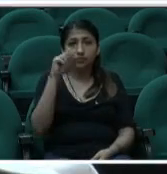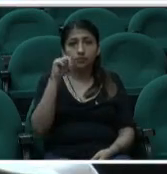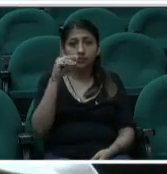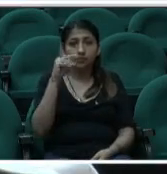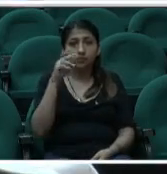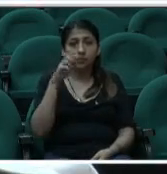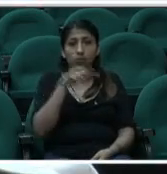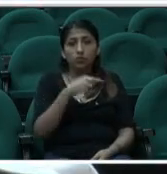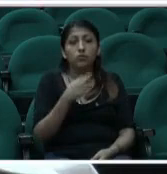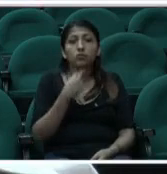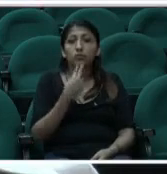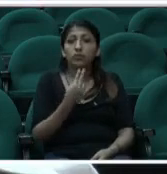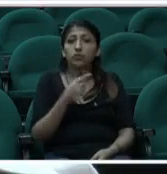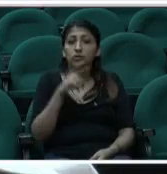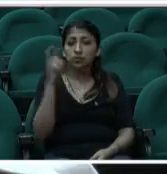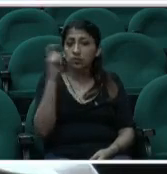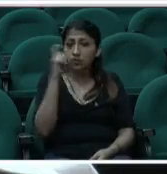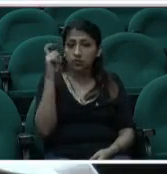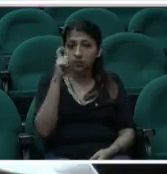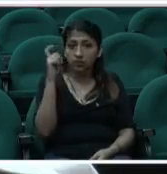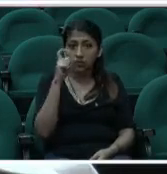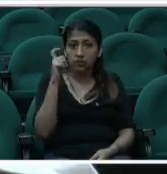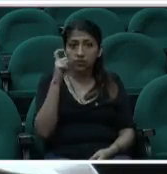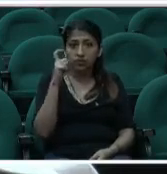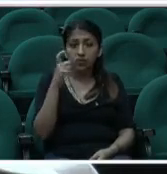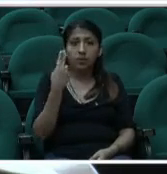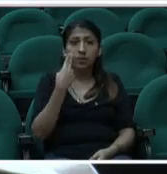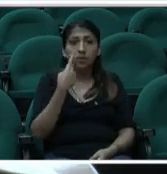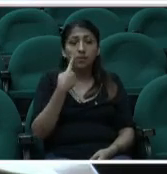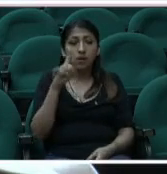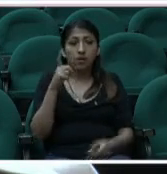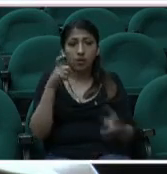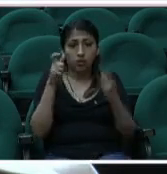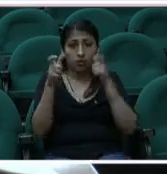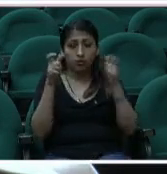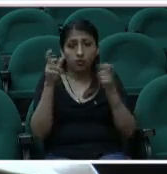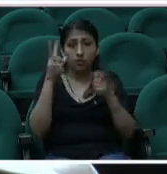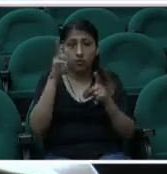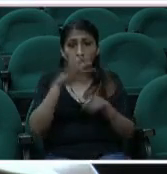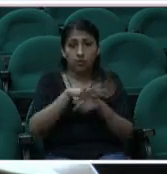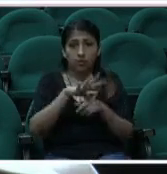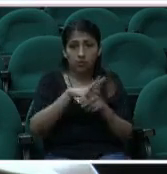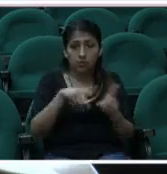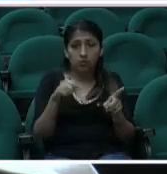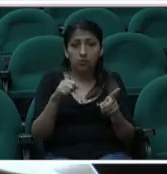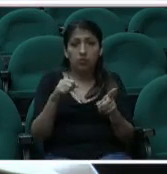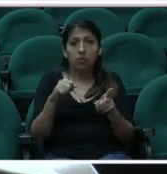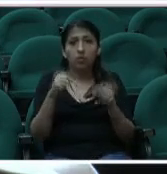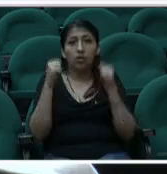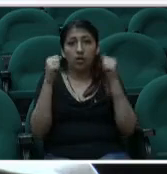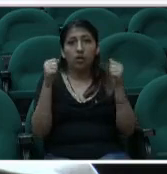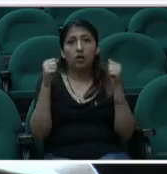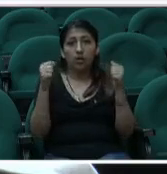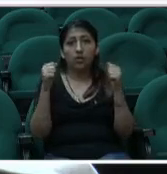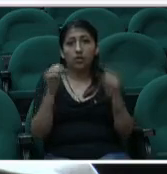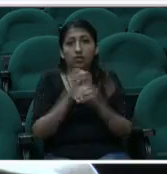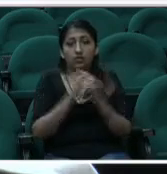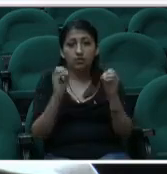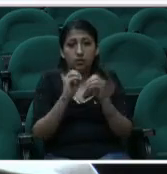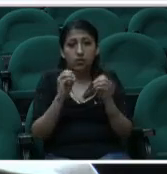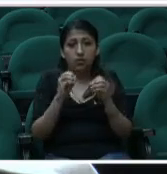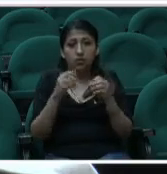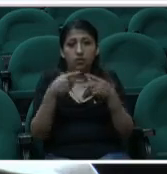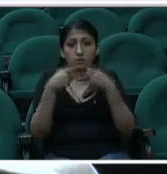y usted manifiesta de que es necesario para controlar los temas de corrupción hacer una campaña sin publicidad